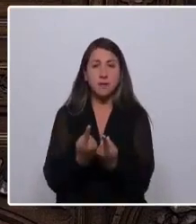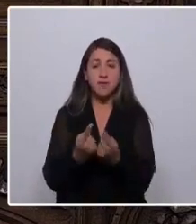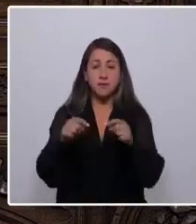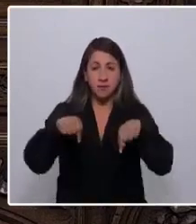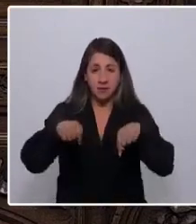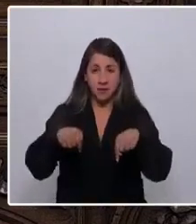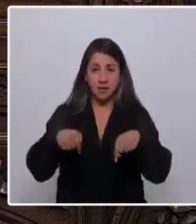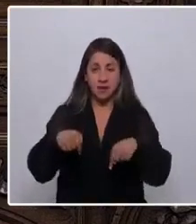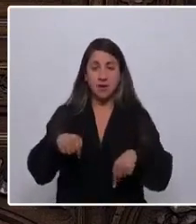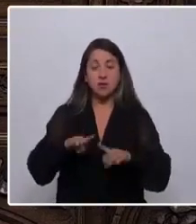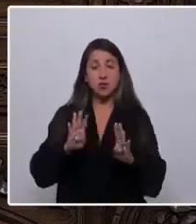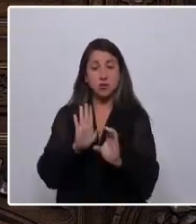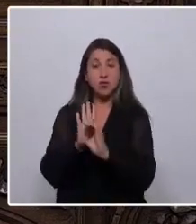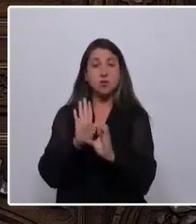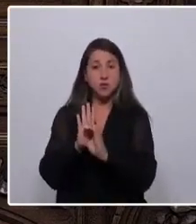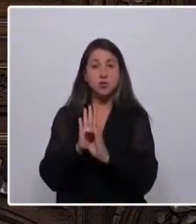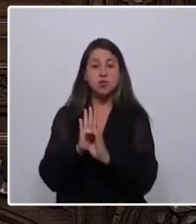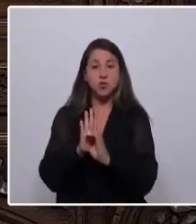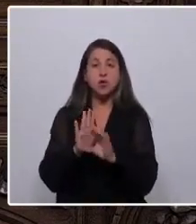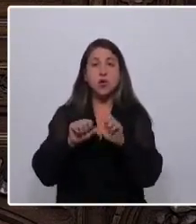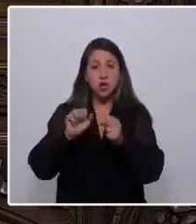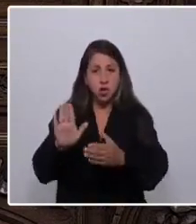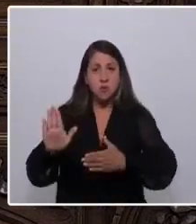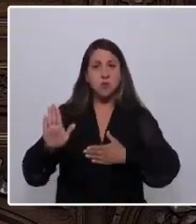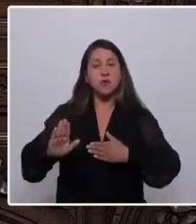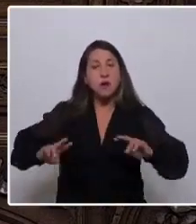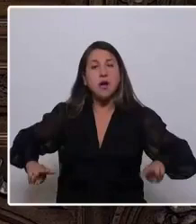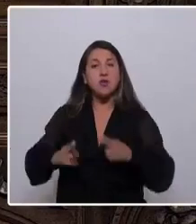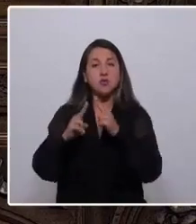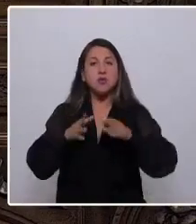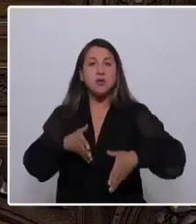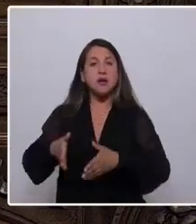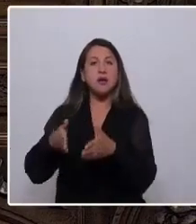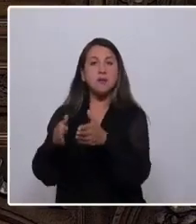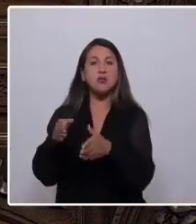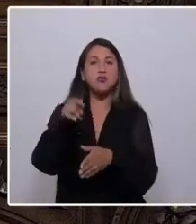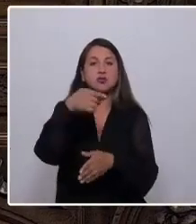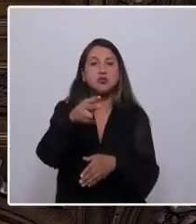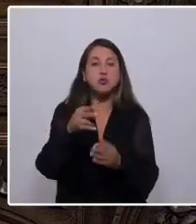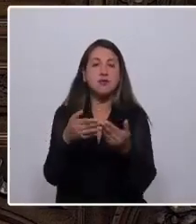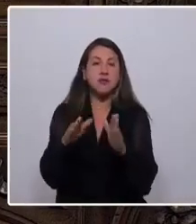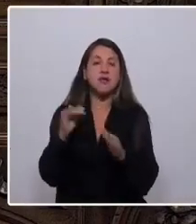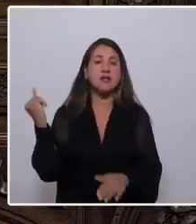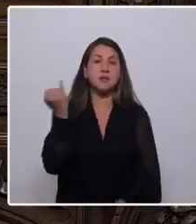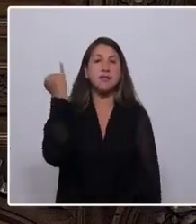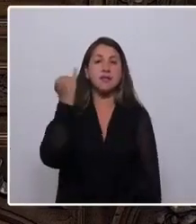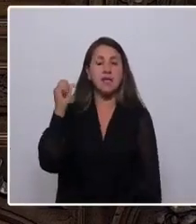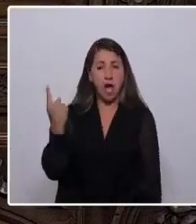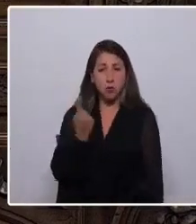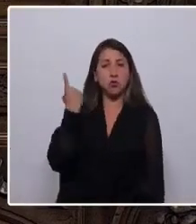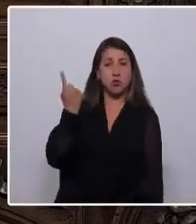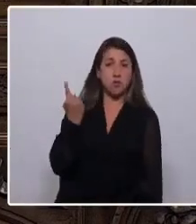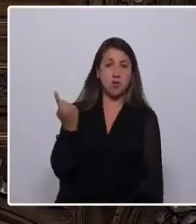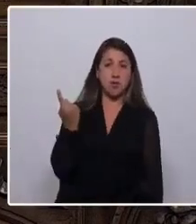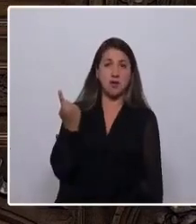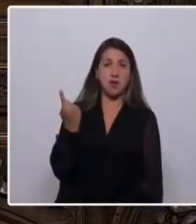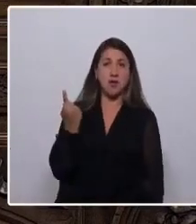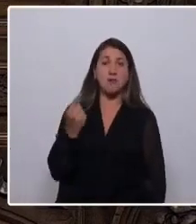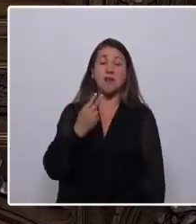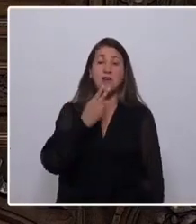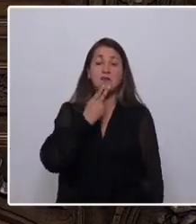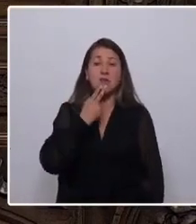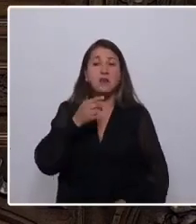esta constituyente, nos comprometemos a construir el camino para su libertad, independencia y autonomía, para que vivan